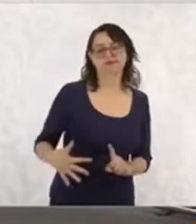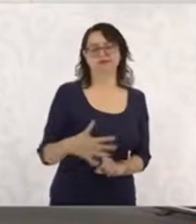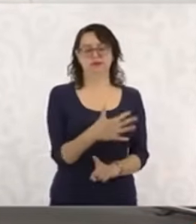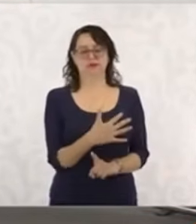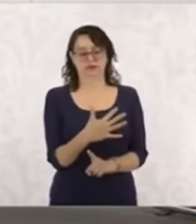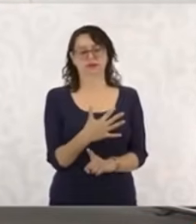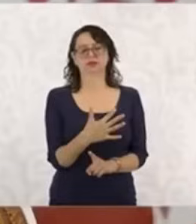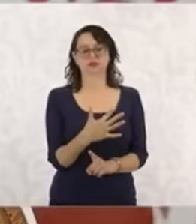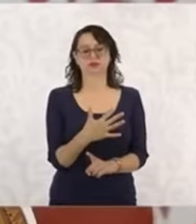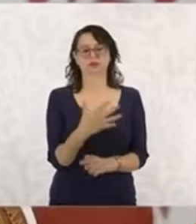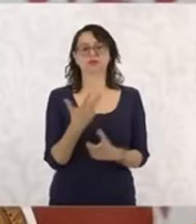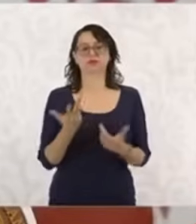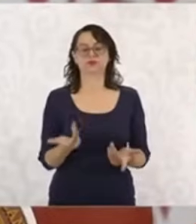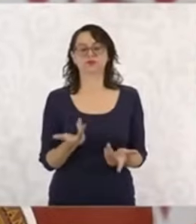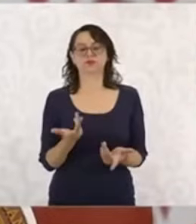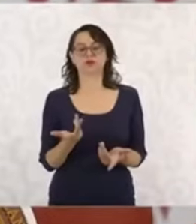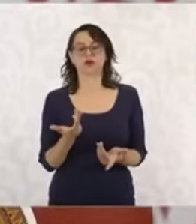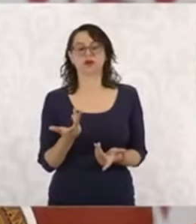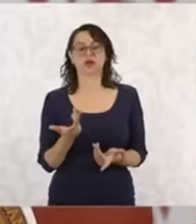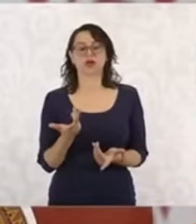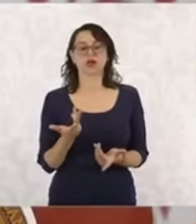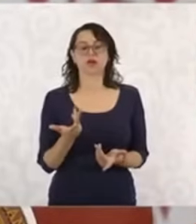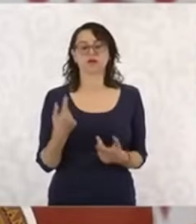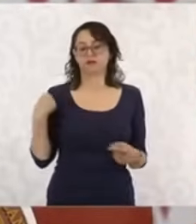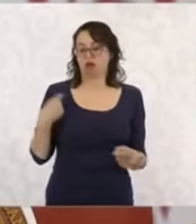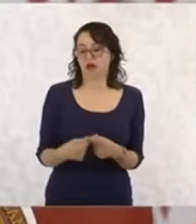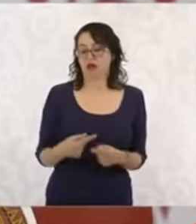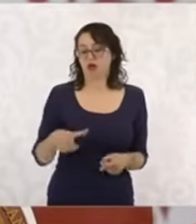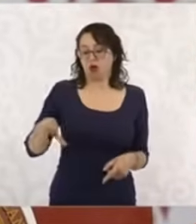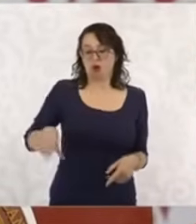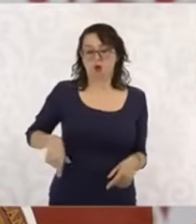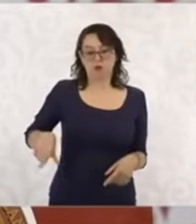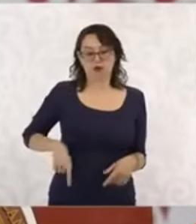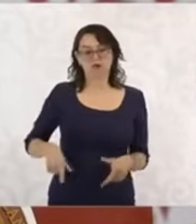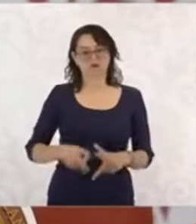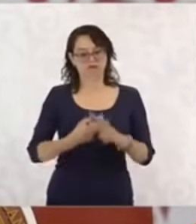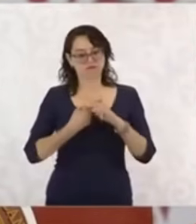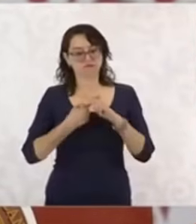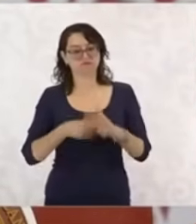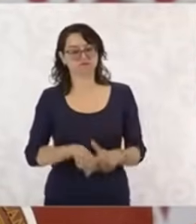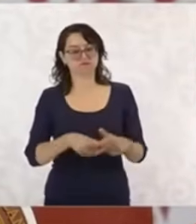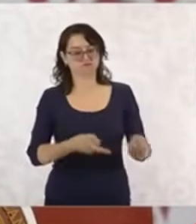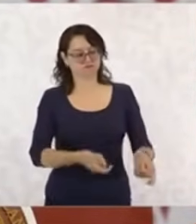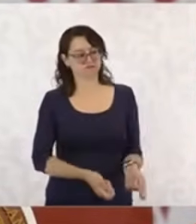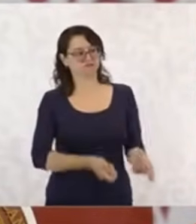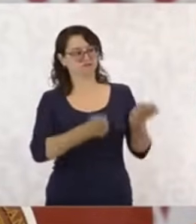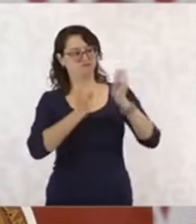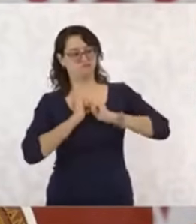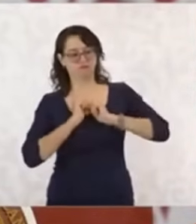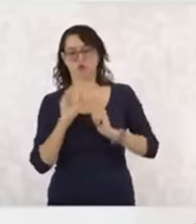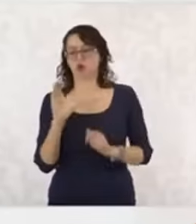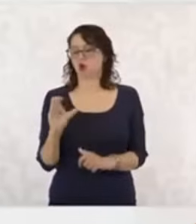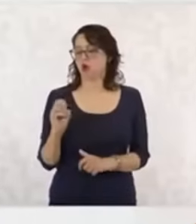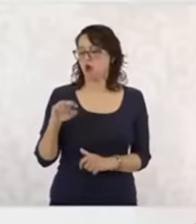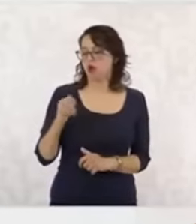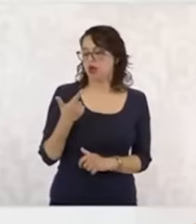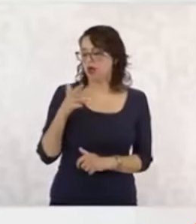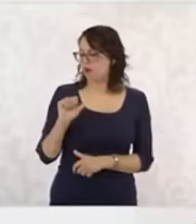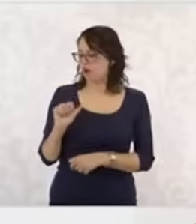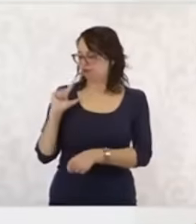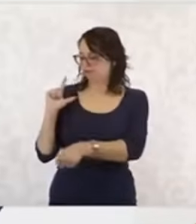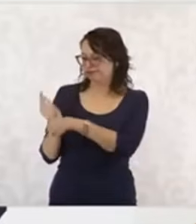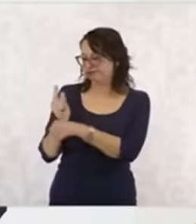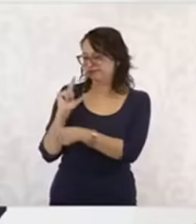Presidenta, en el sentido de cuando llegamos en este gobierno, ¿qué encontramos en Conagua en lo relativo a las